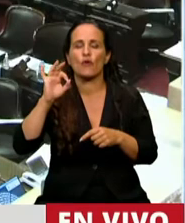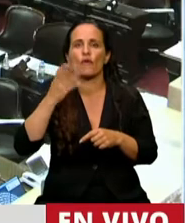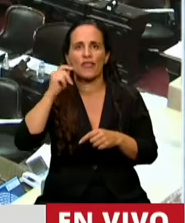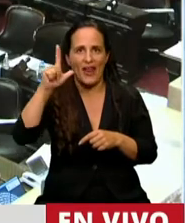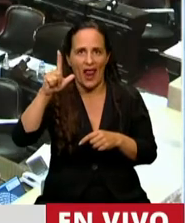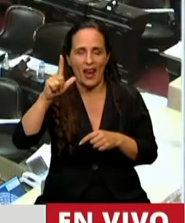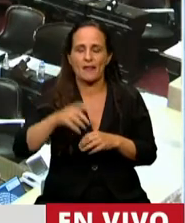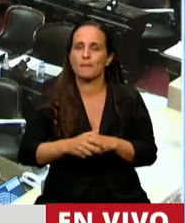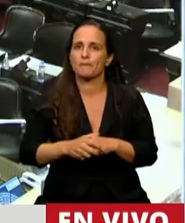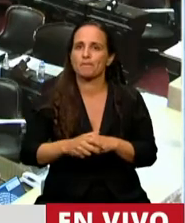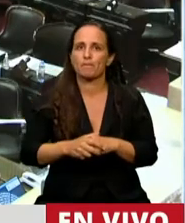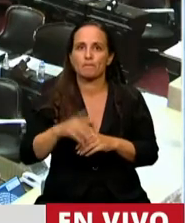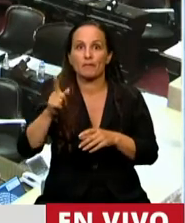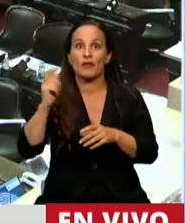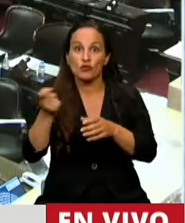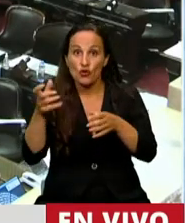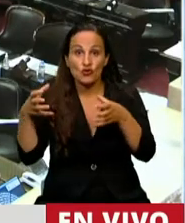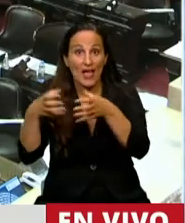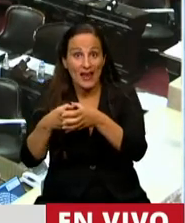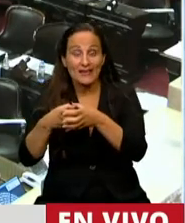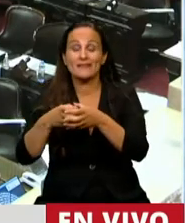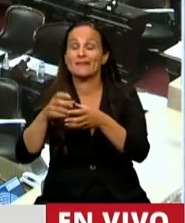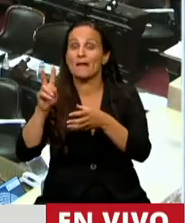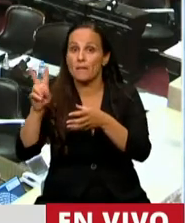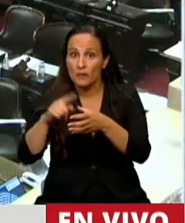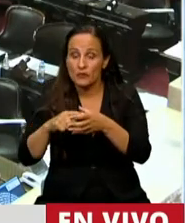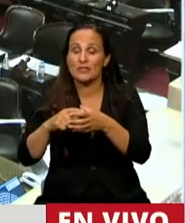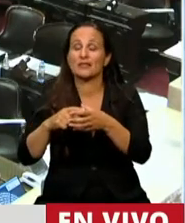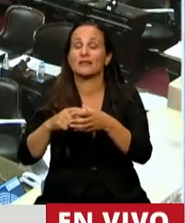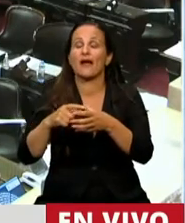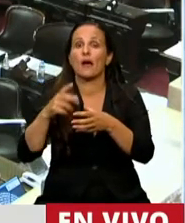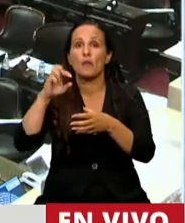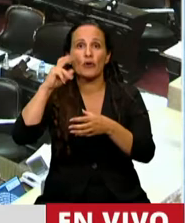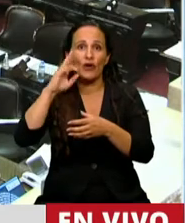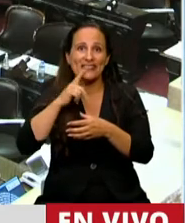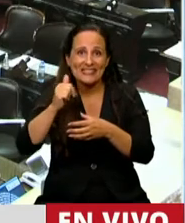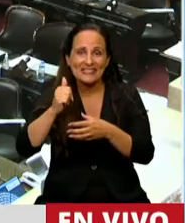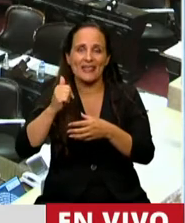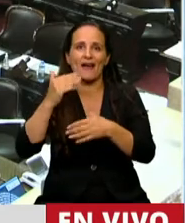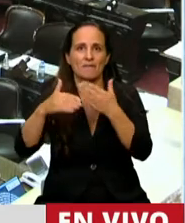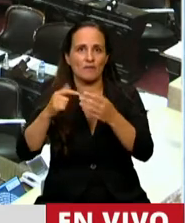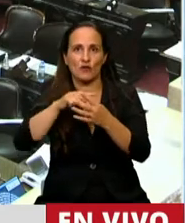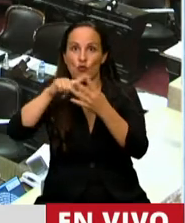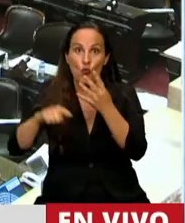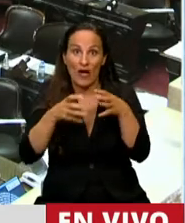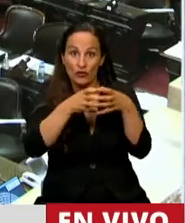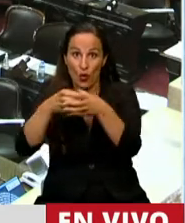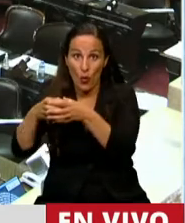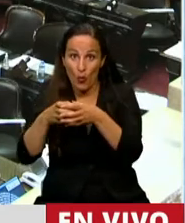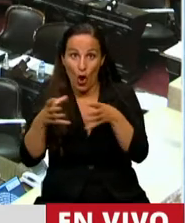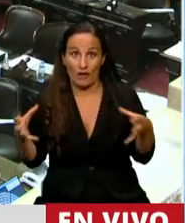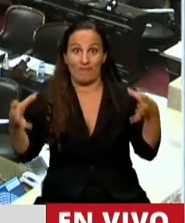Justicialista, Bloque Socialista y Bloque Progresista Cívico y Social. En nombre de cuatro bloques, lo estoy